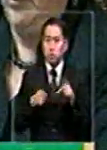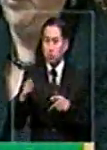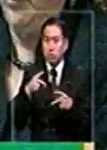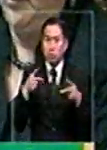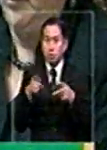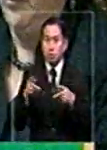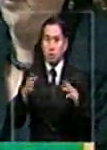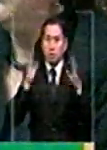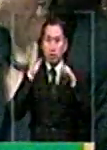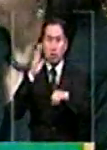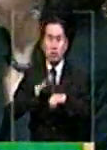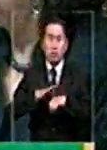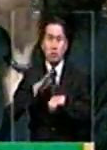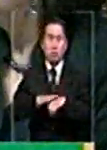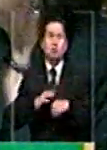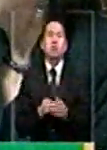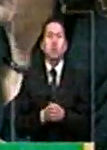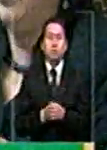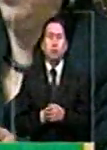alertan